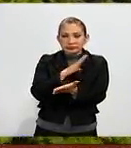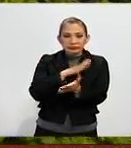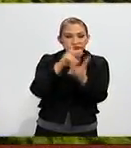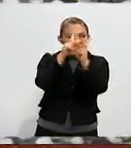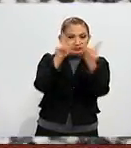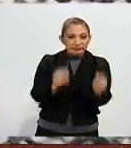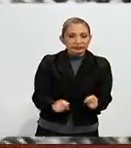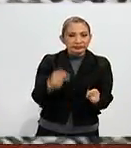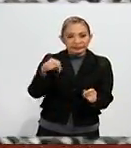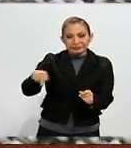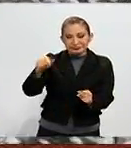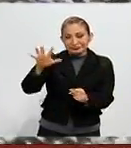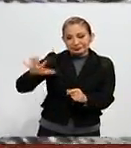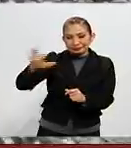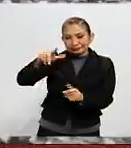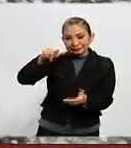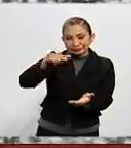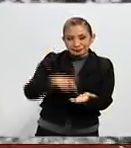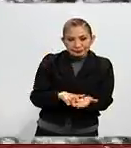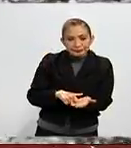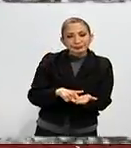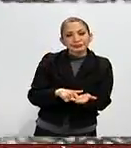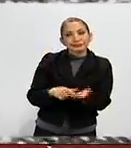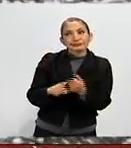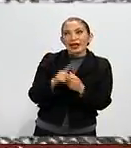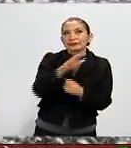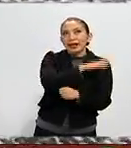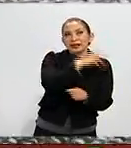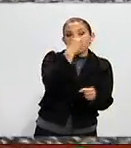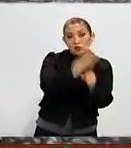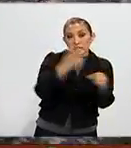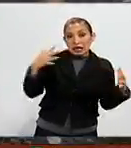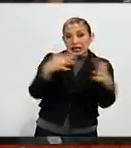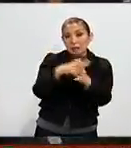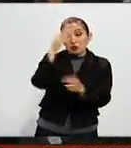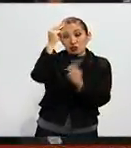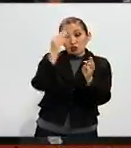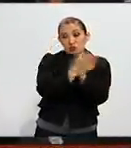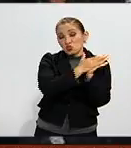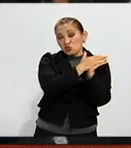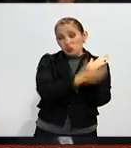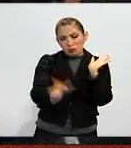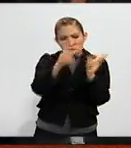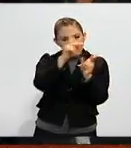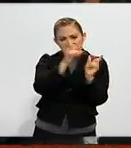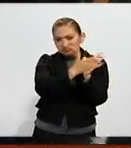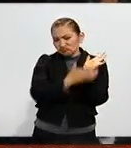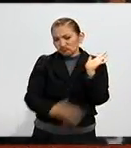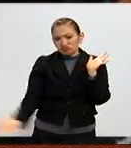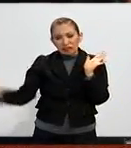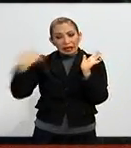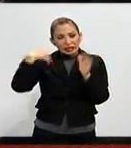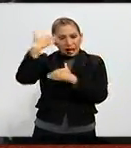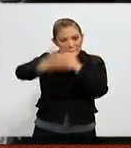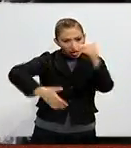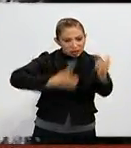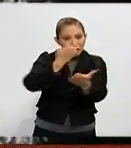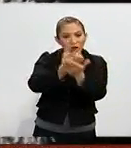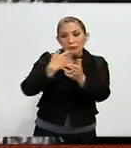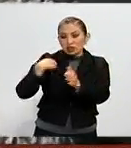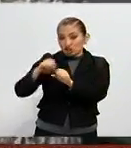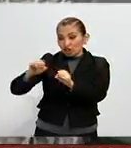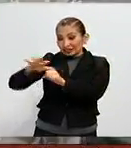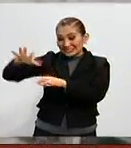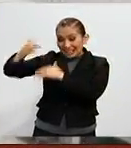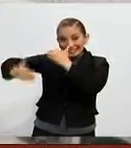paz en este continente desde la Segunda Guerra Mundial y que también el avance económico y social